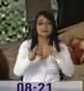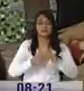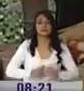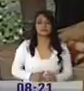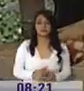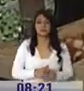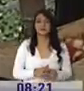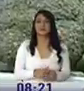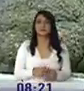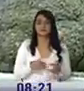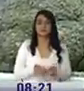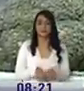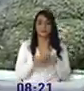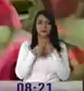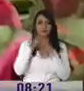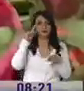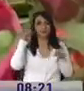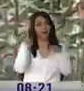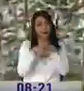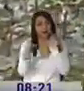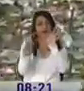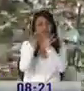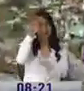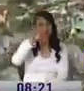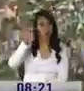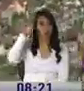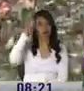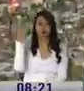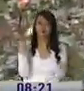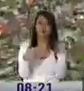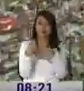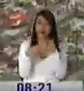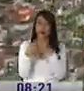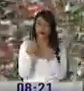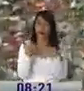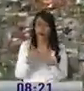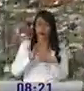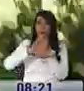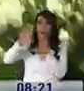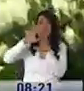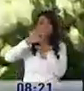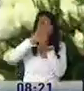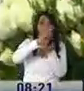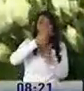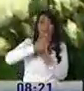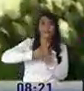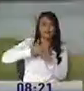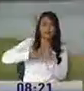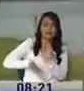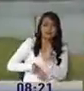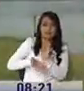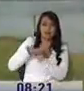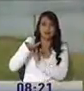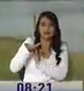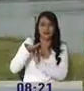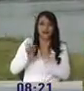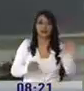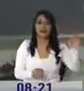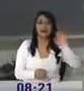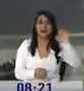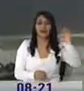entró en vigencia el acuerdo con la Unión Europea las exportaciones en este primer trimestre del año se incrementaron en enero del